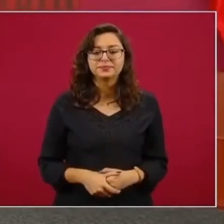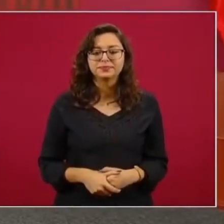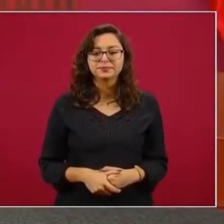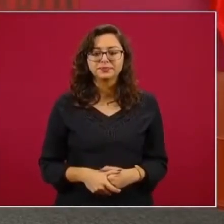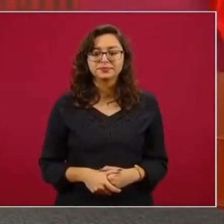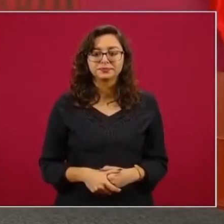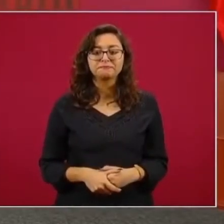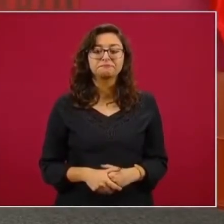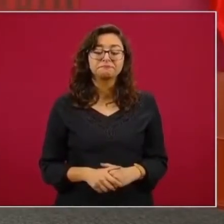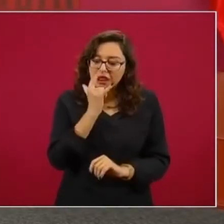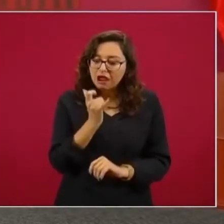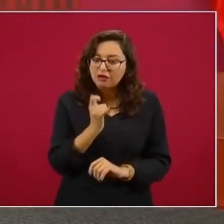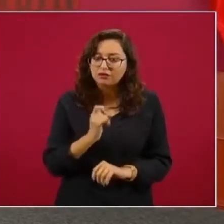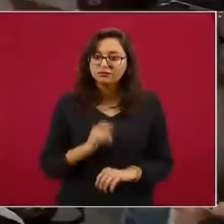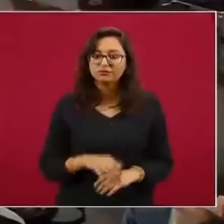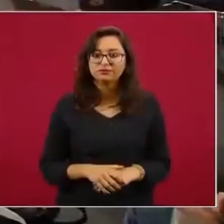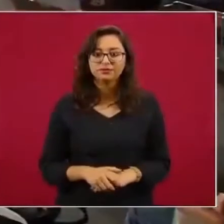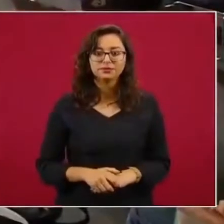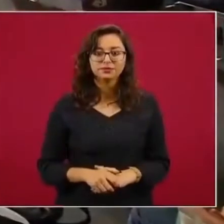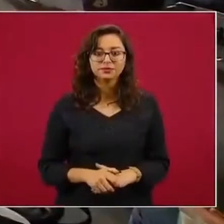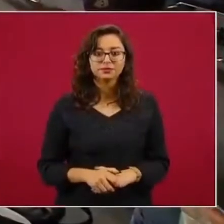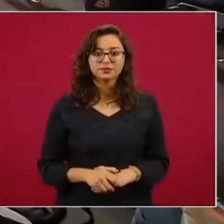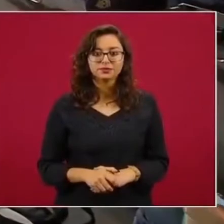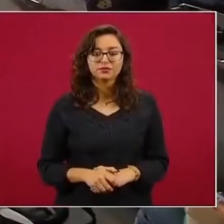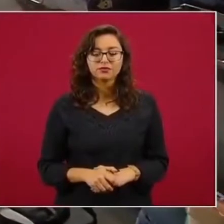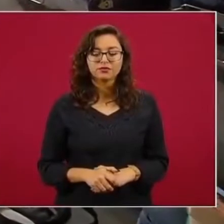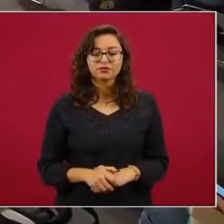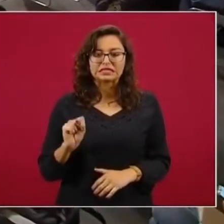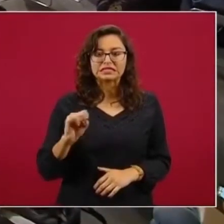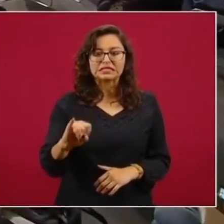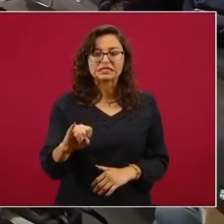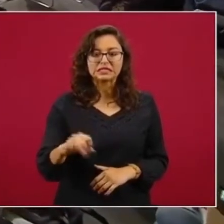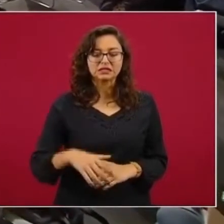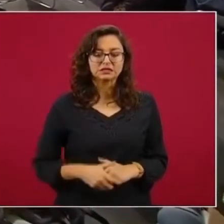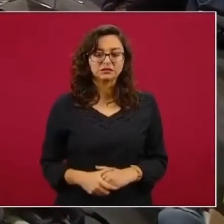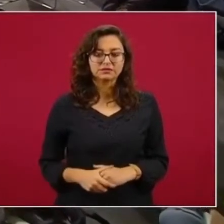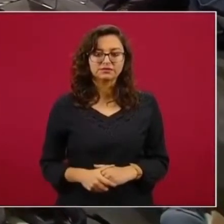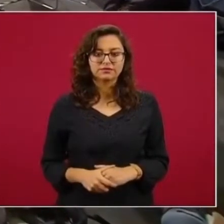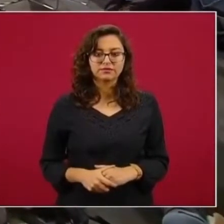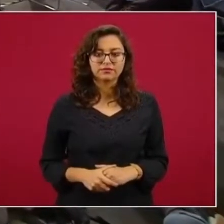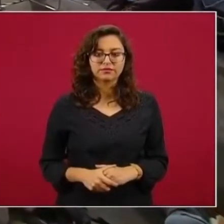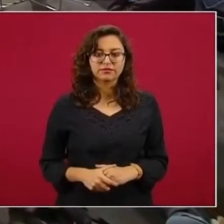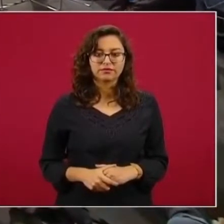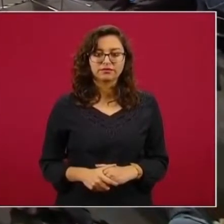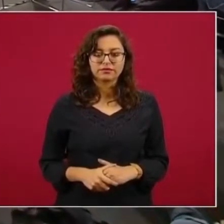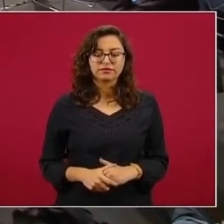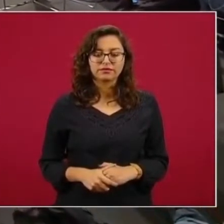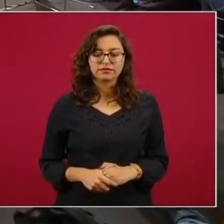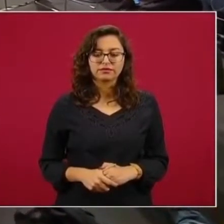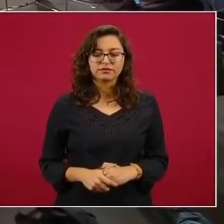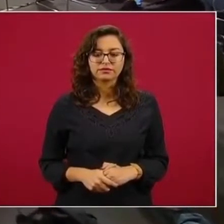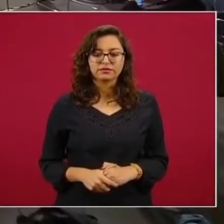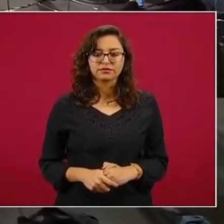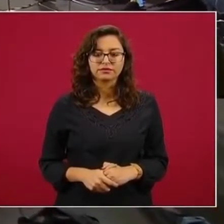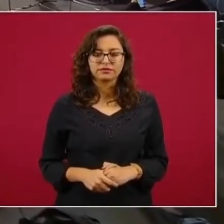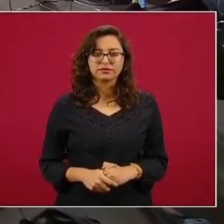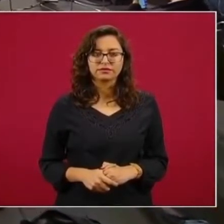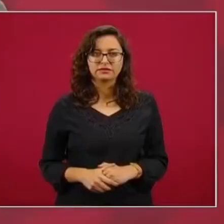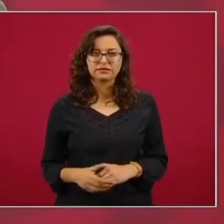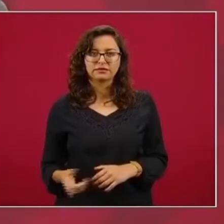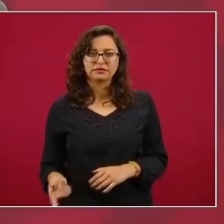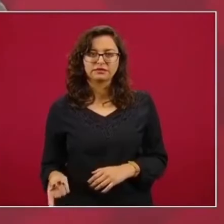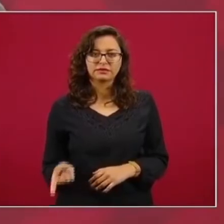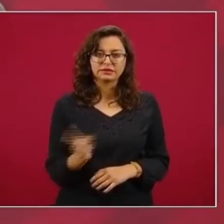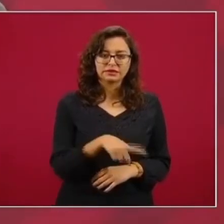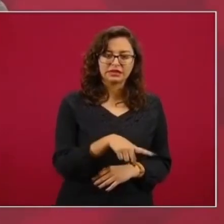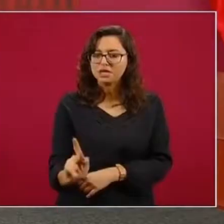ser coincidencia, es el sí. Es el sí parecido al sí que